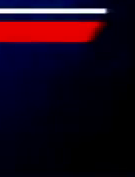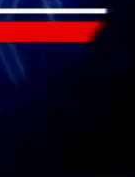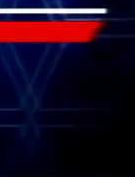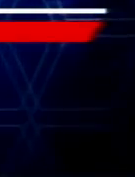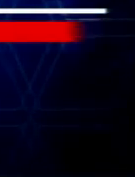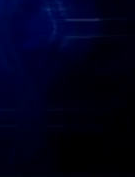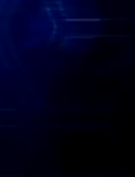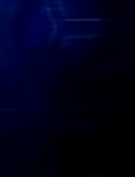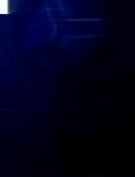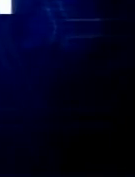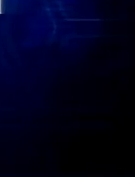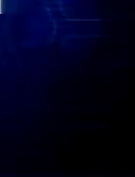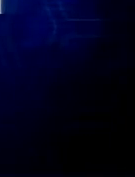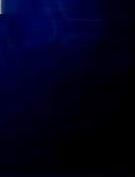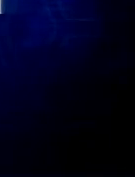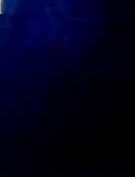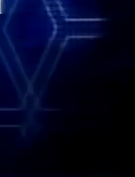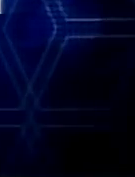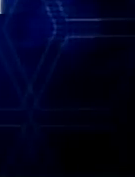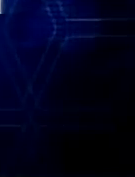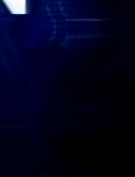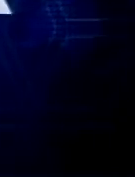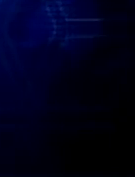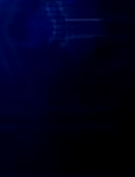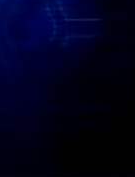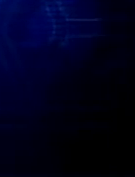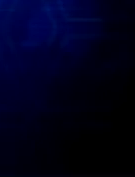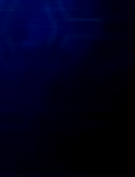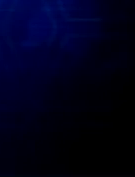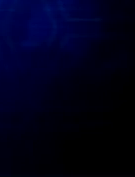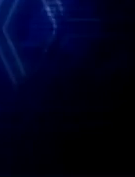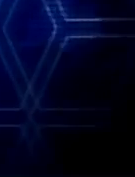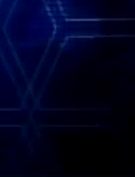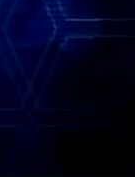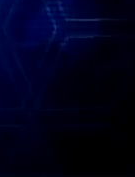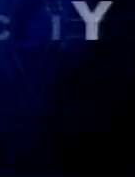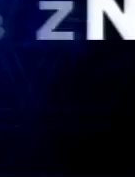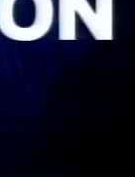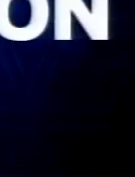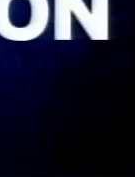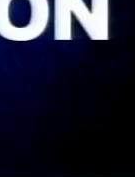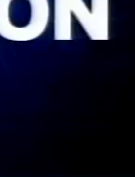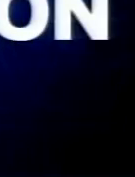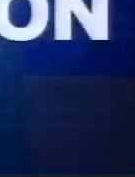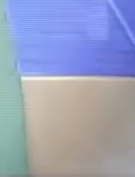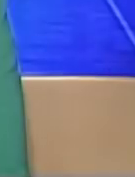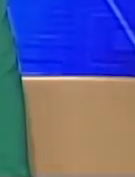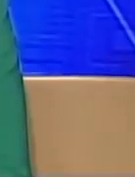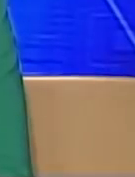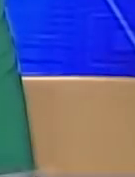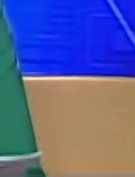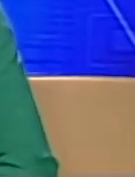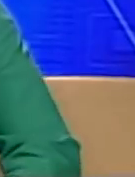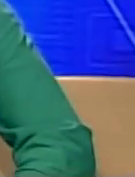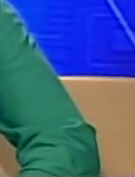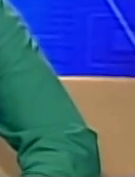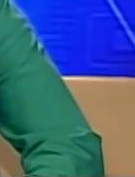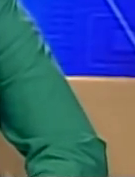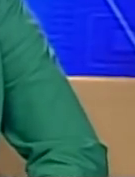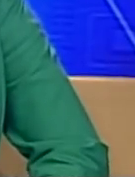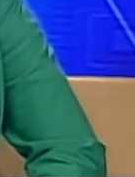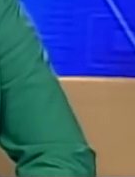Entrevista Venevisión, líder en opinión, por tu canal independiente, Venevisión. Muchísimas